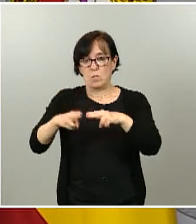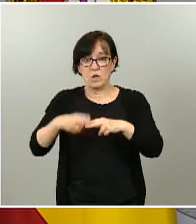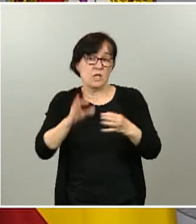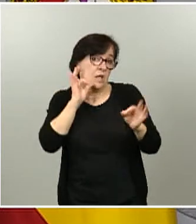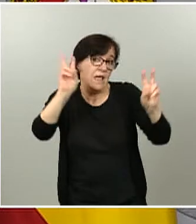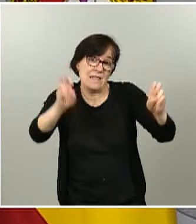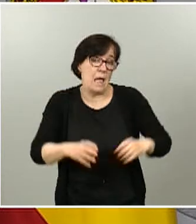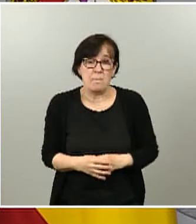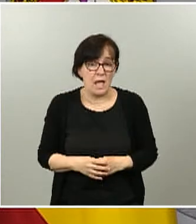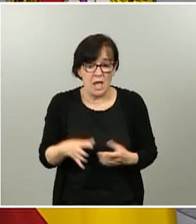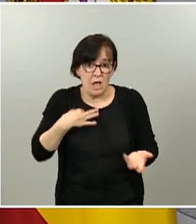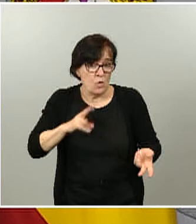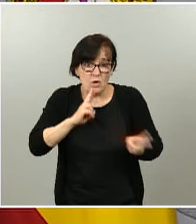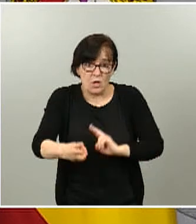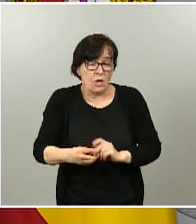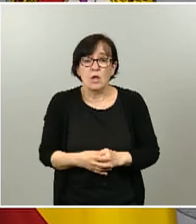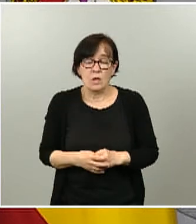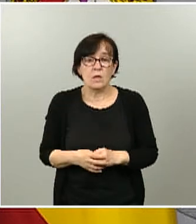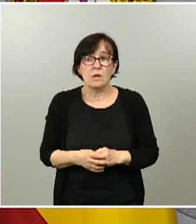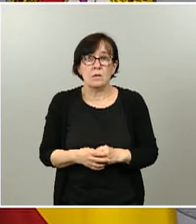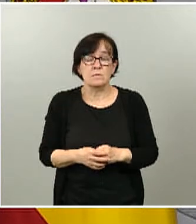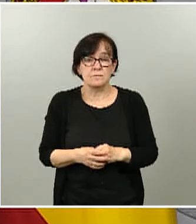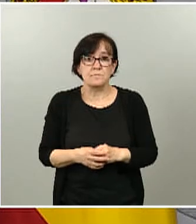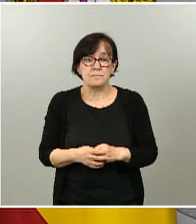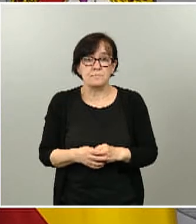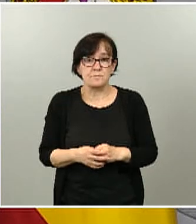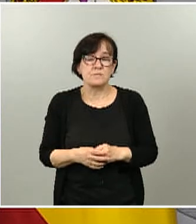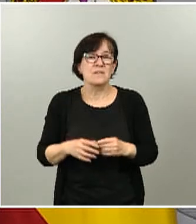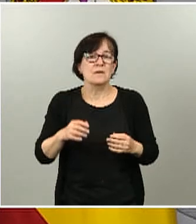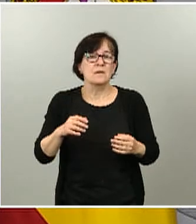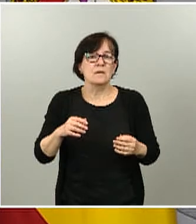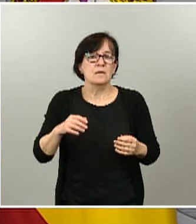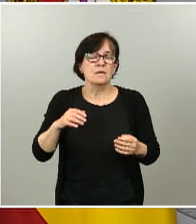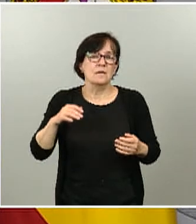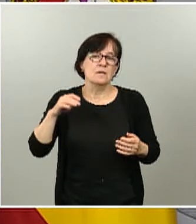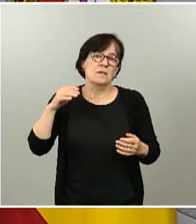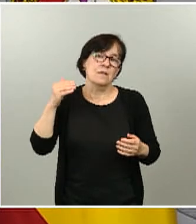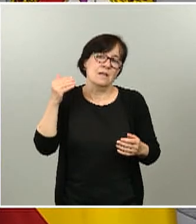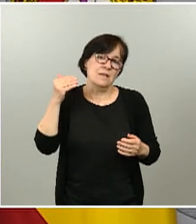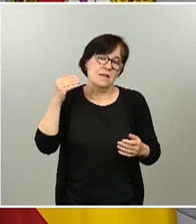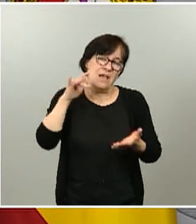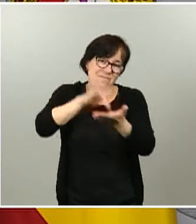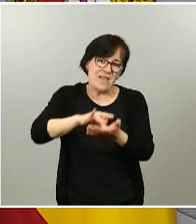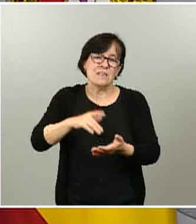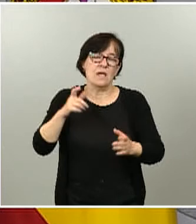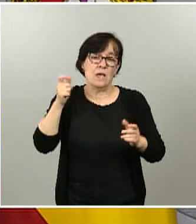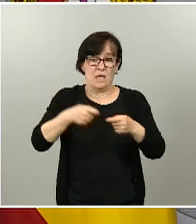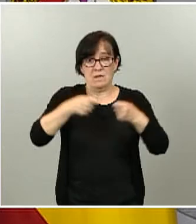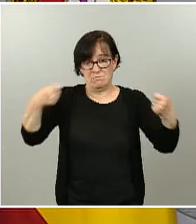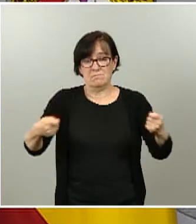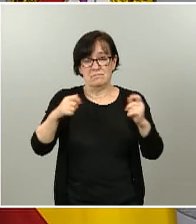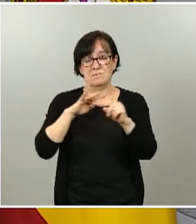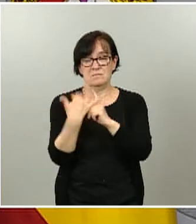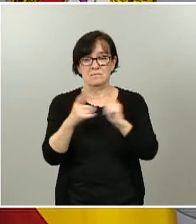puedo referir respecto a la fecha de duración de la prórroga del estado de alarma. En relación con los apoyos con